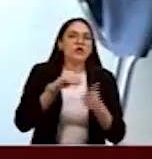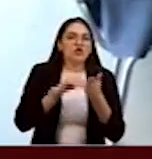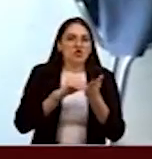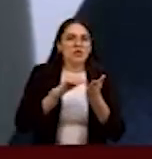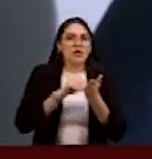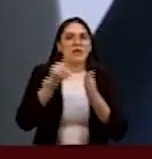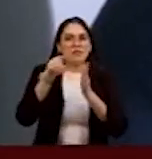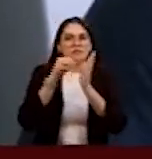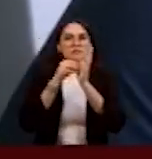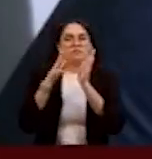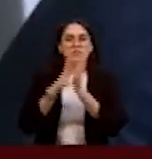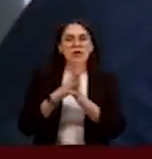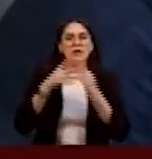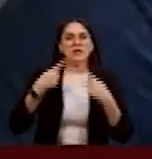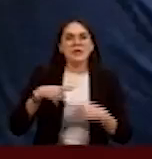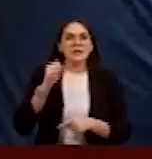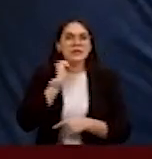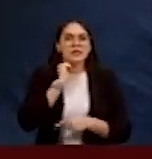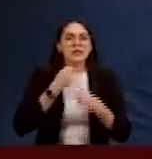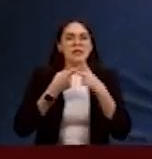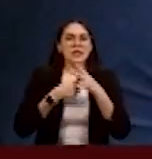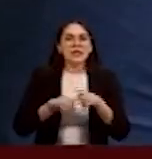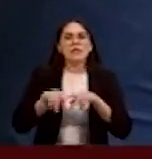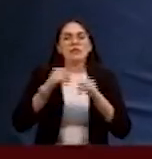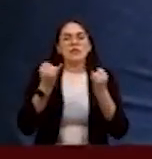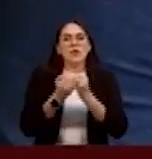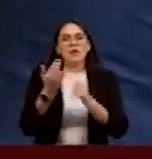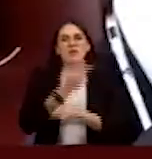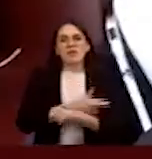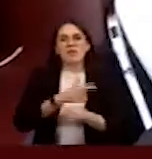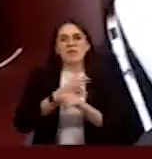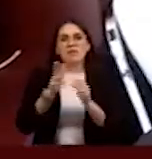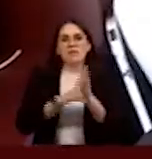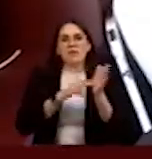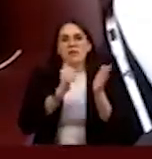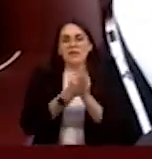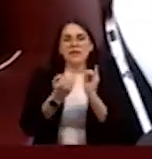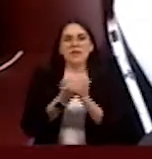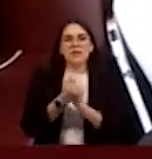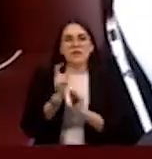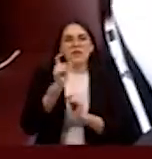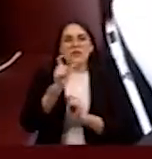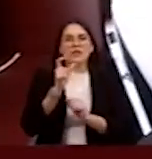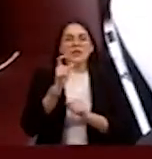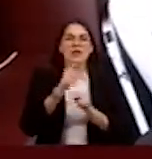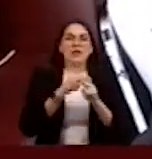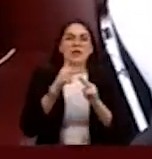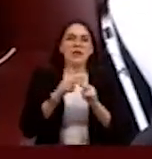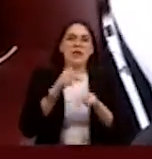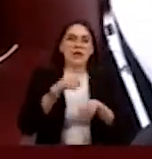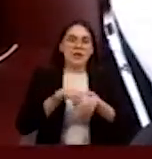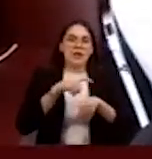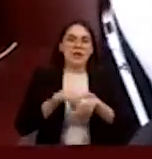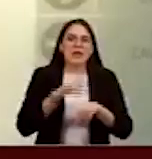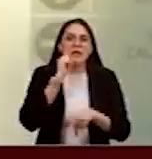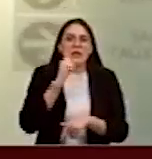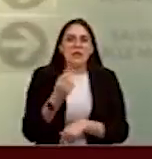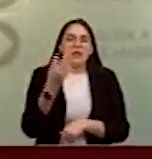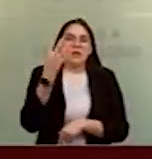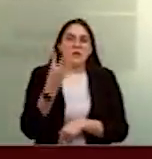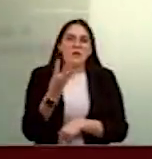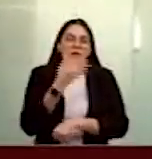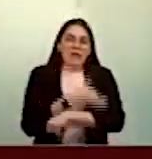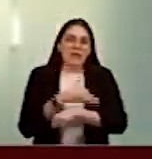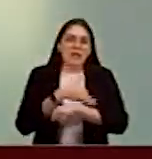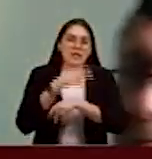y senadores electos para iniciar su trámite de credencialización e identificación. Hasta el corte de las 16 horas de este segundo día de trabajos